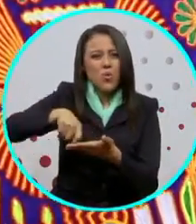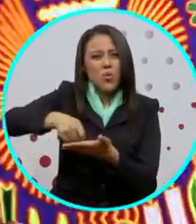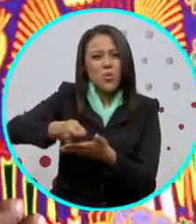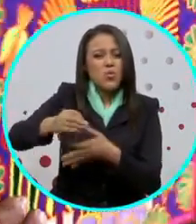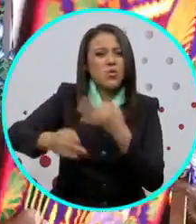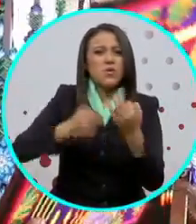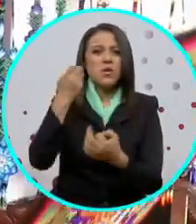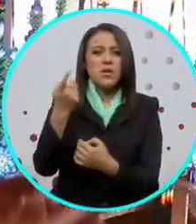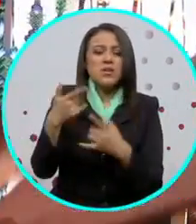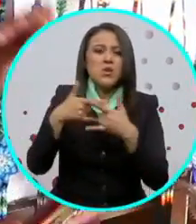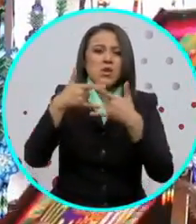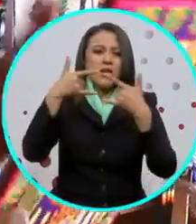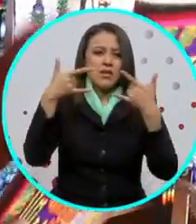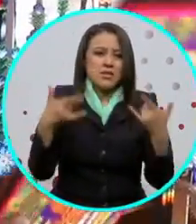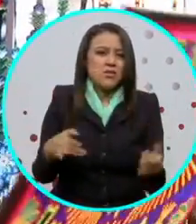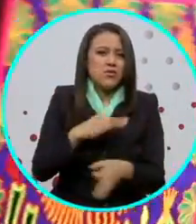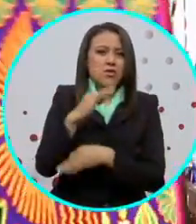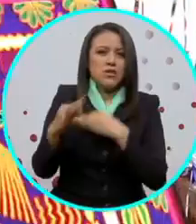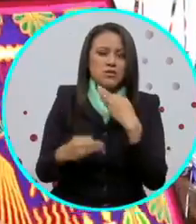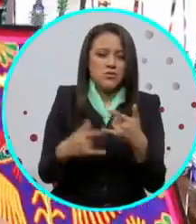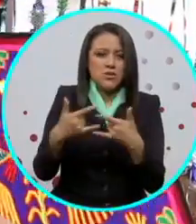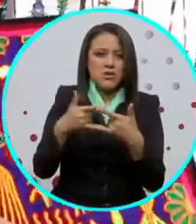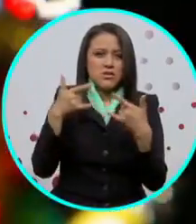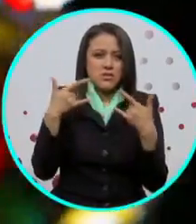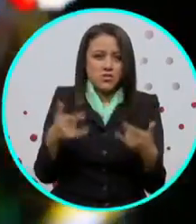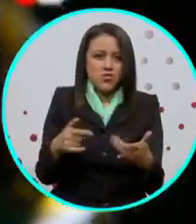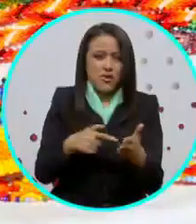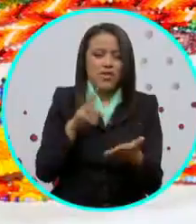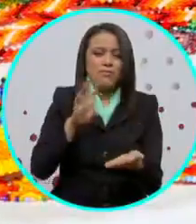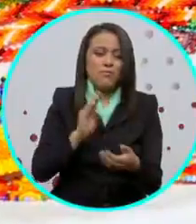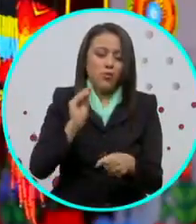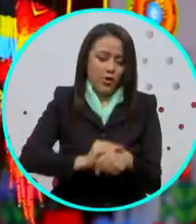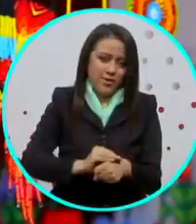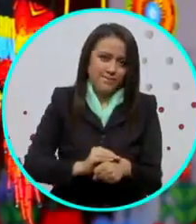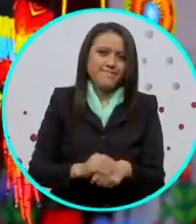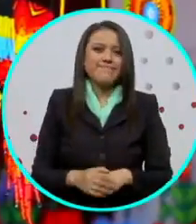todas las historias, le pongo historia a estos cuadros.